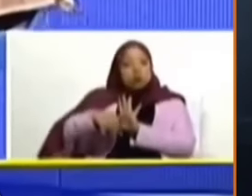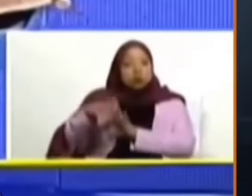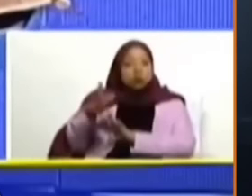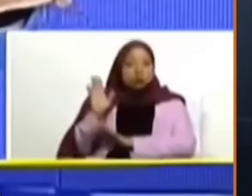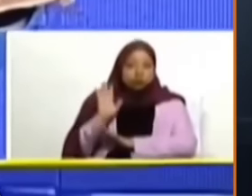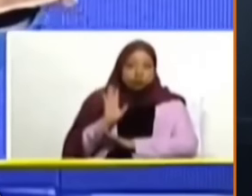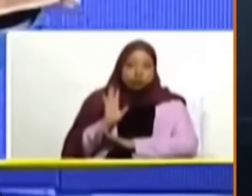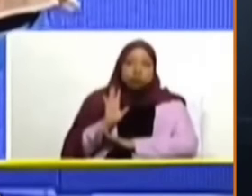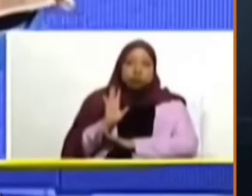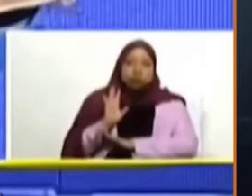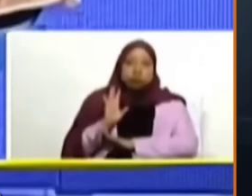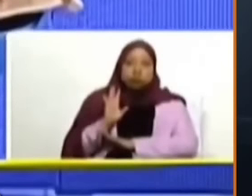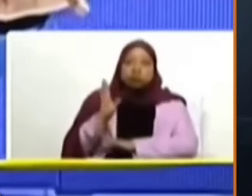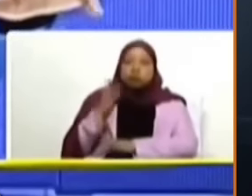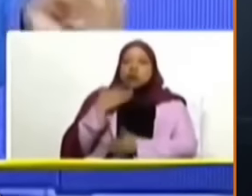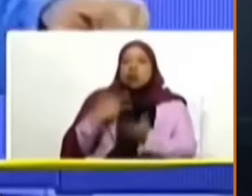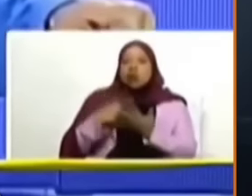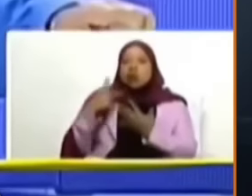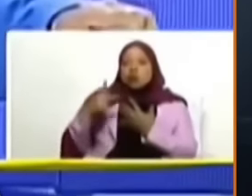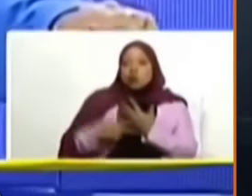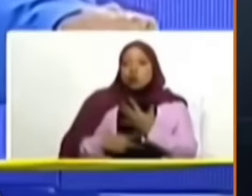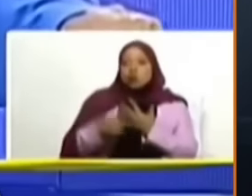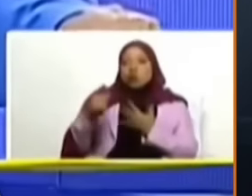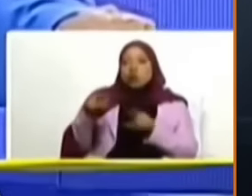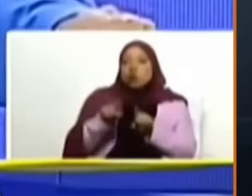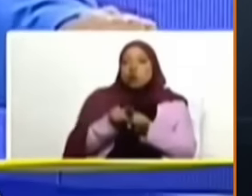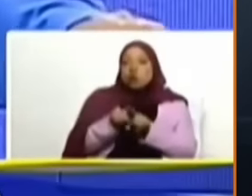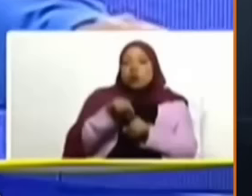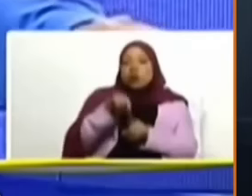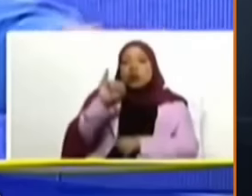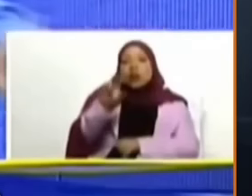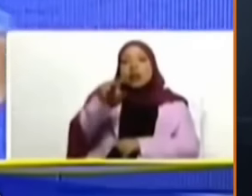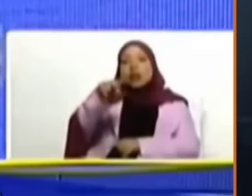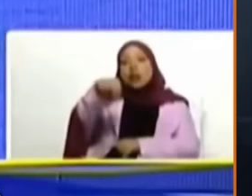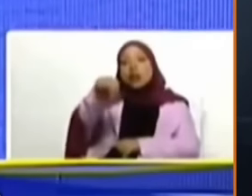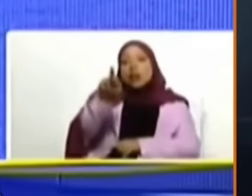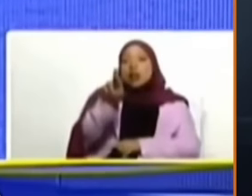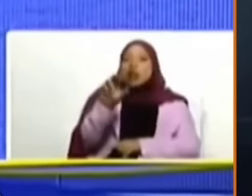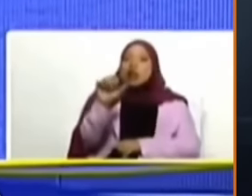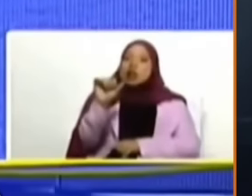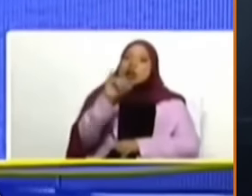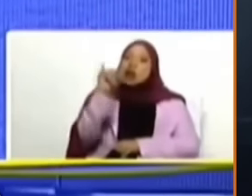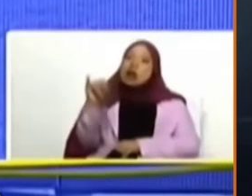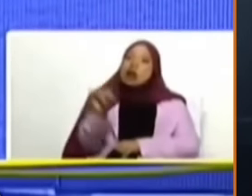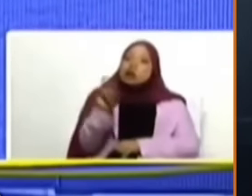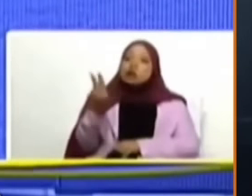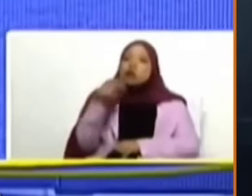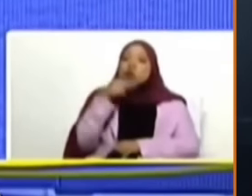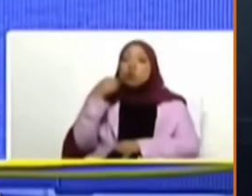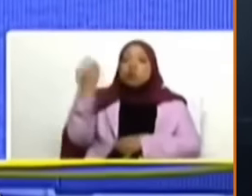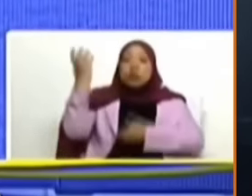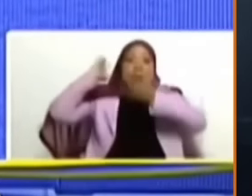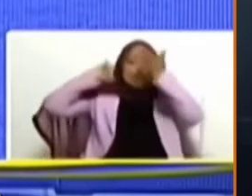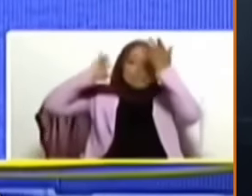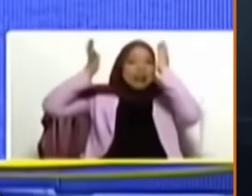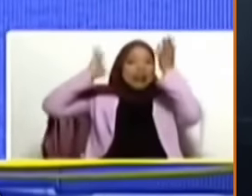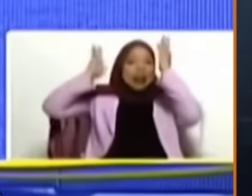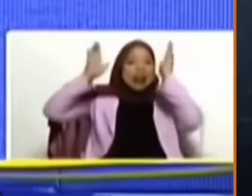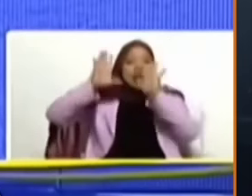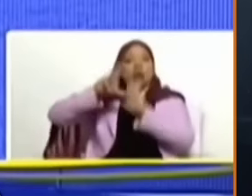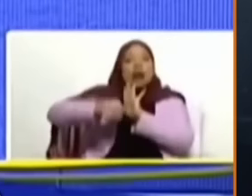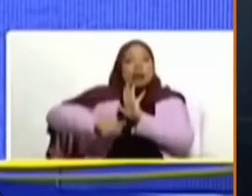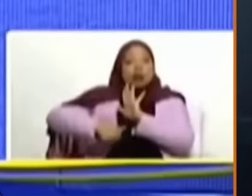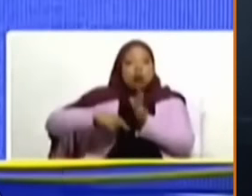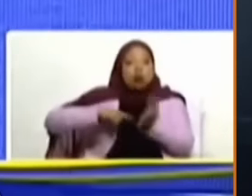en el plan vuelta a la patria como nos robaron el avión de entras sur el Bandido de mi ley se robó el avión de